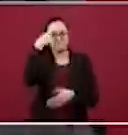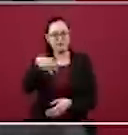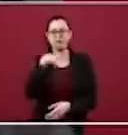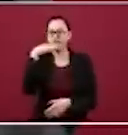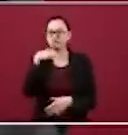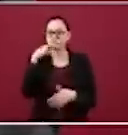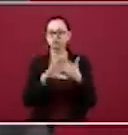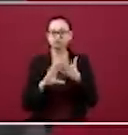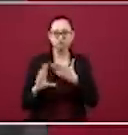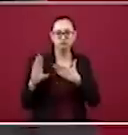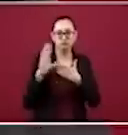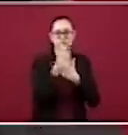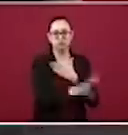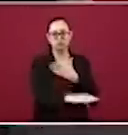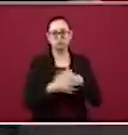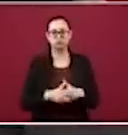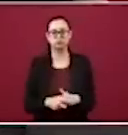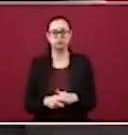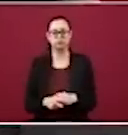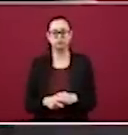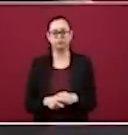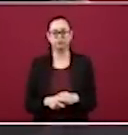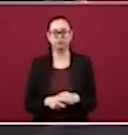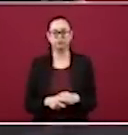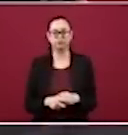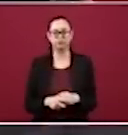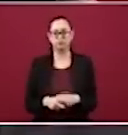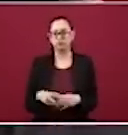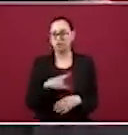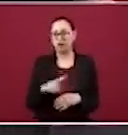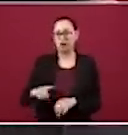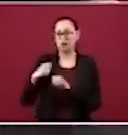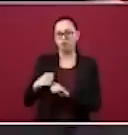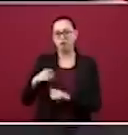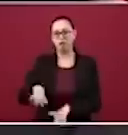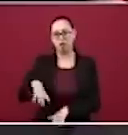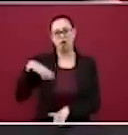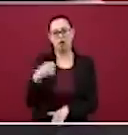en el combate a abusos de autoridad.